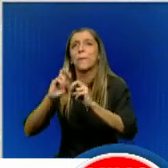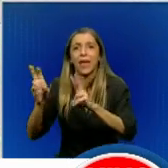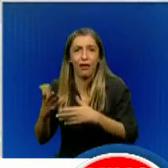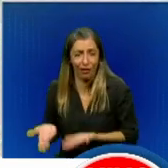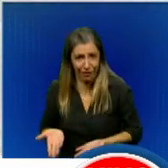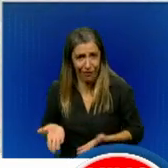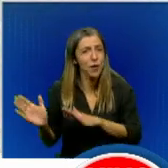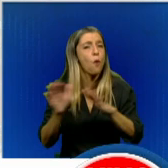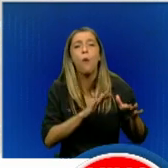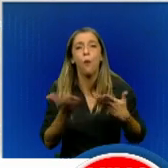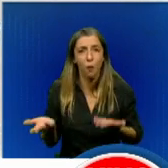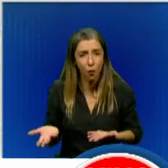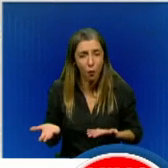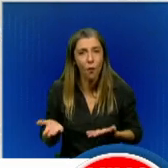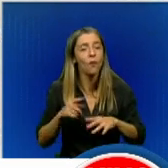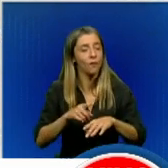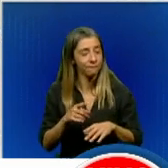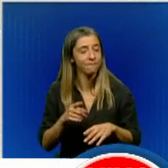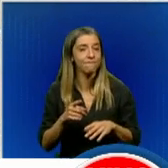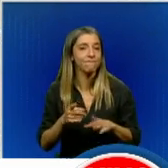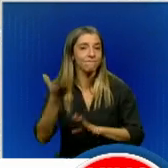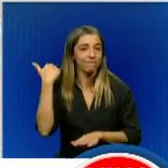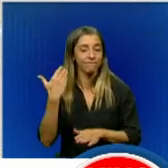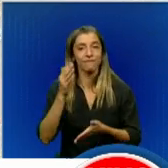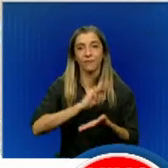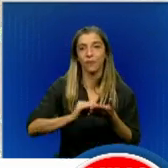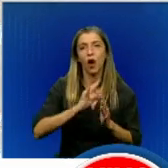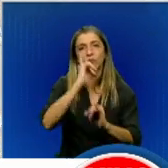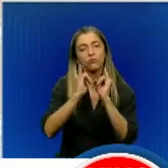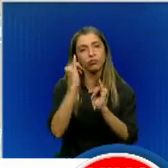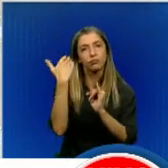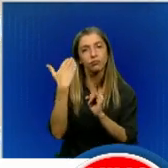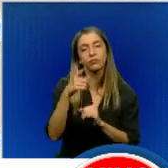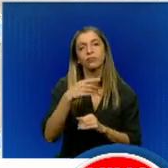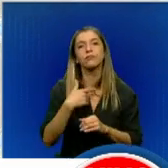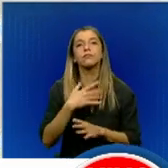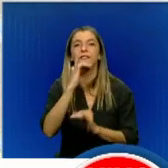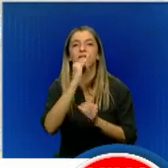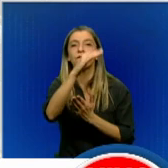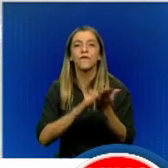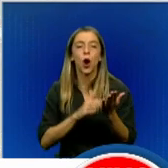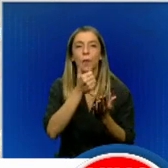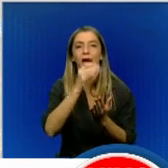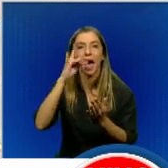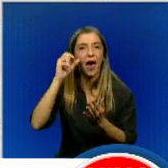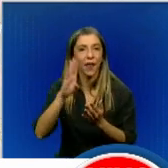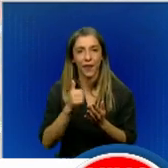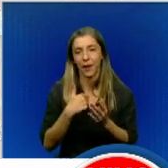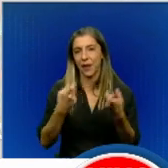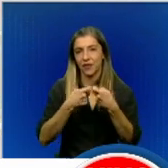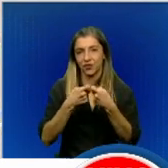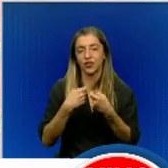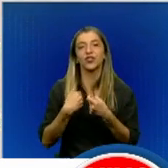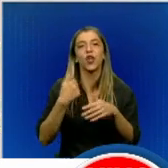diría al diputado que informó el informe de adeba saludo hace asociación del banco argentino los préstamos para las